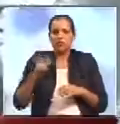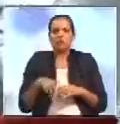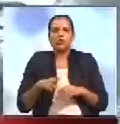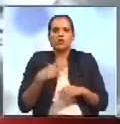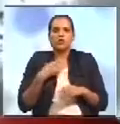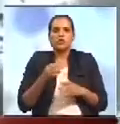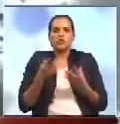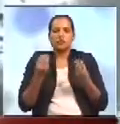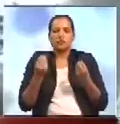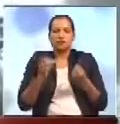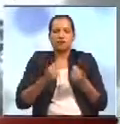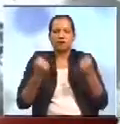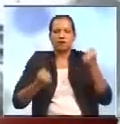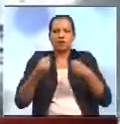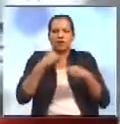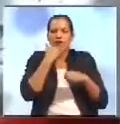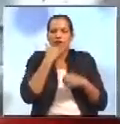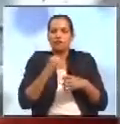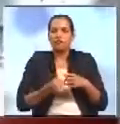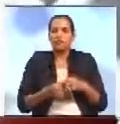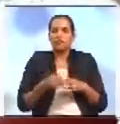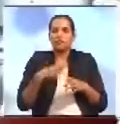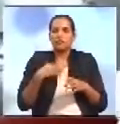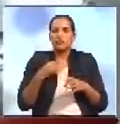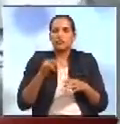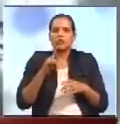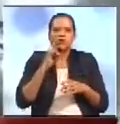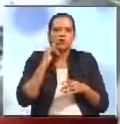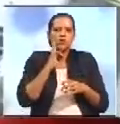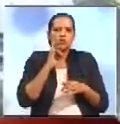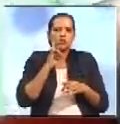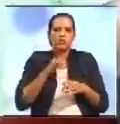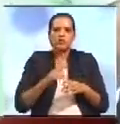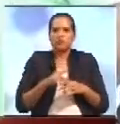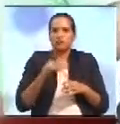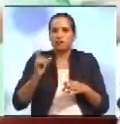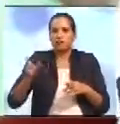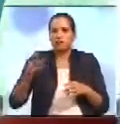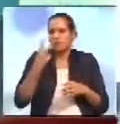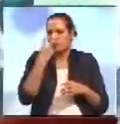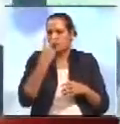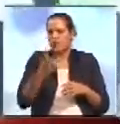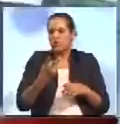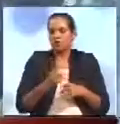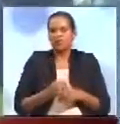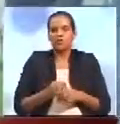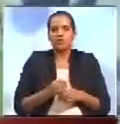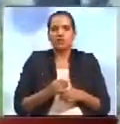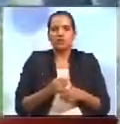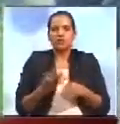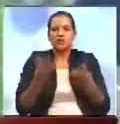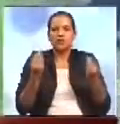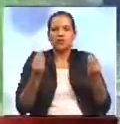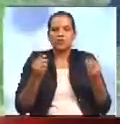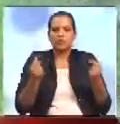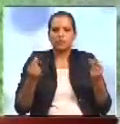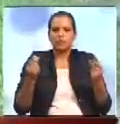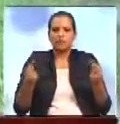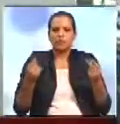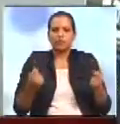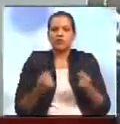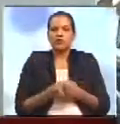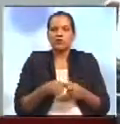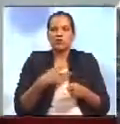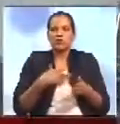hubo imprudencia por parte del conductor infractor de este automotor gris. Según las personas que presenciaron el hecho, iba a exceso de velocidad cuando